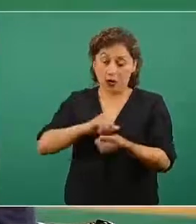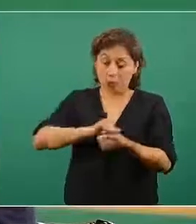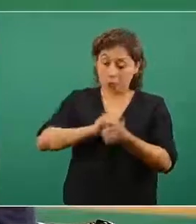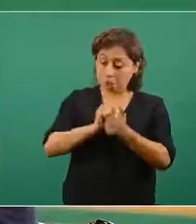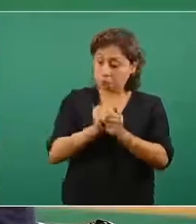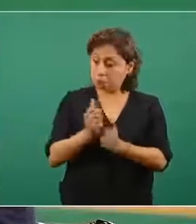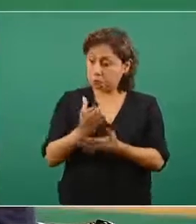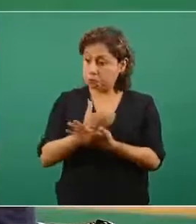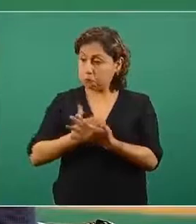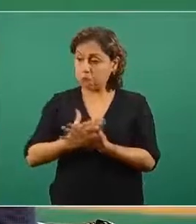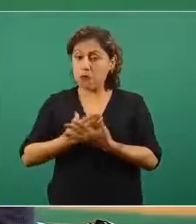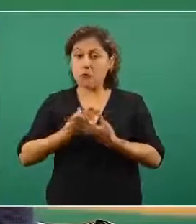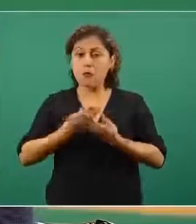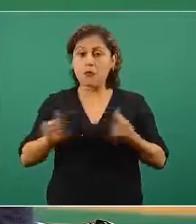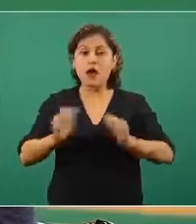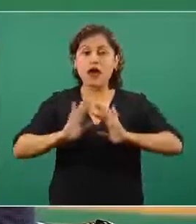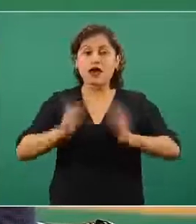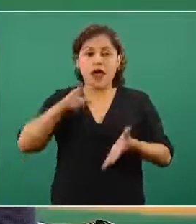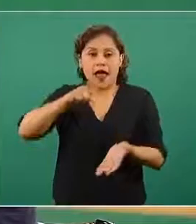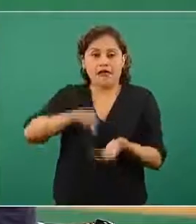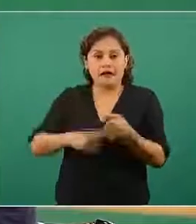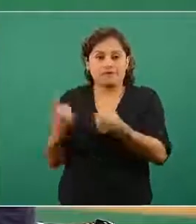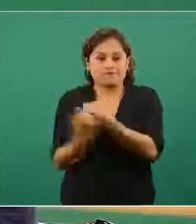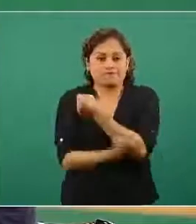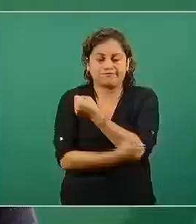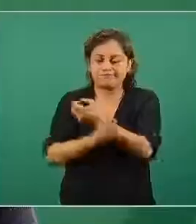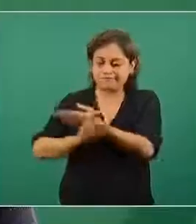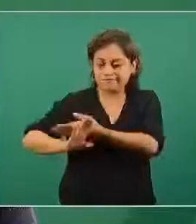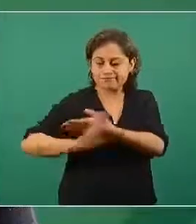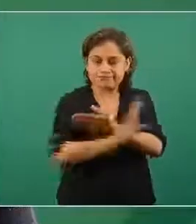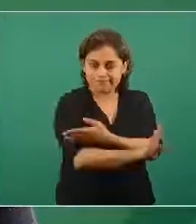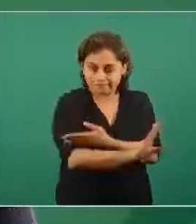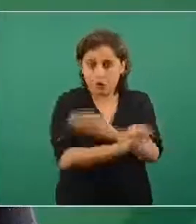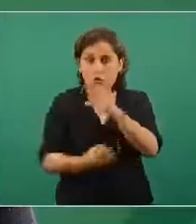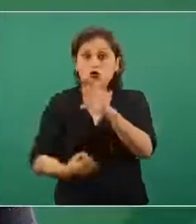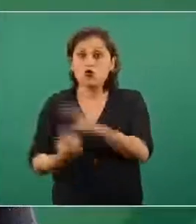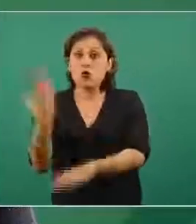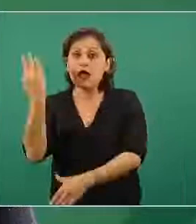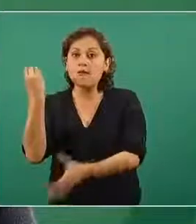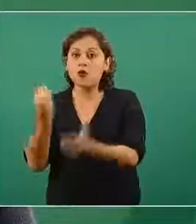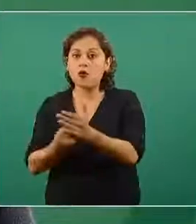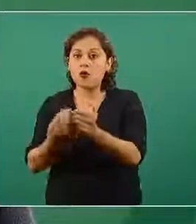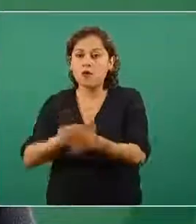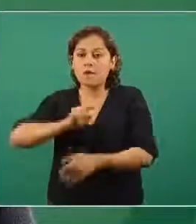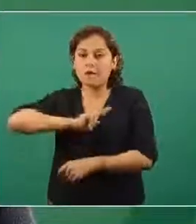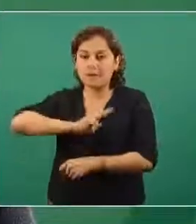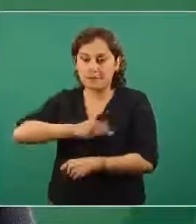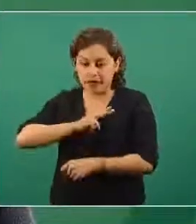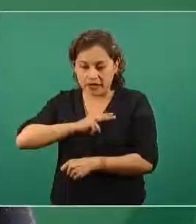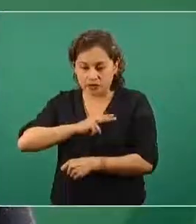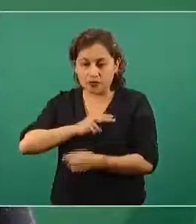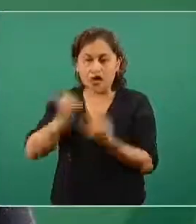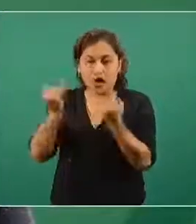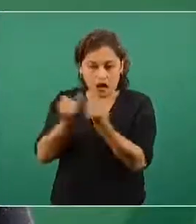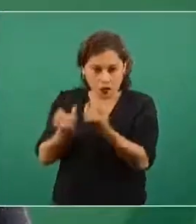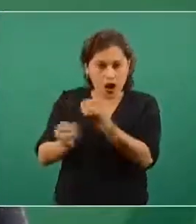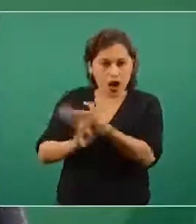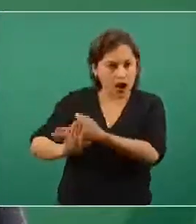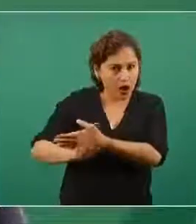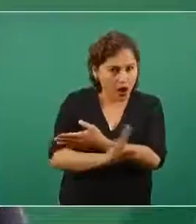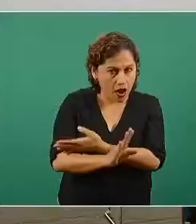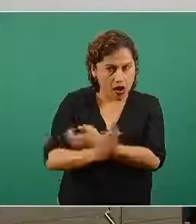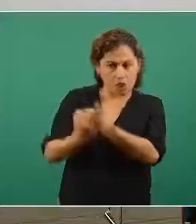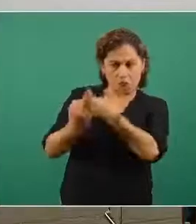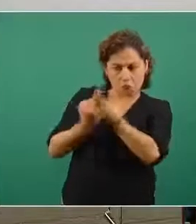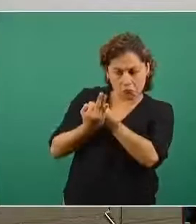obviamente contra esta nueva variante. Una situación que ya se identificó para la variante inglesa, en donde sí, la variante inglesa no está